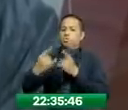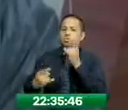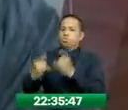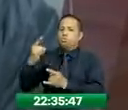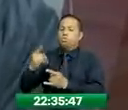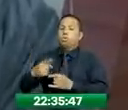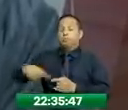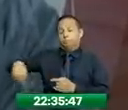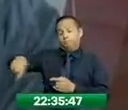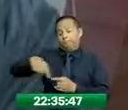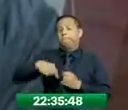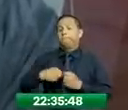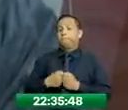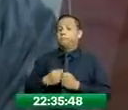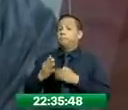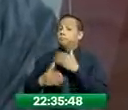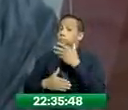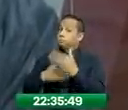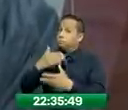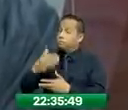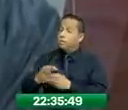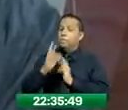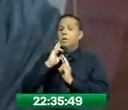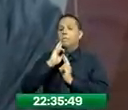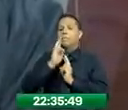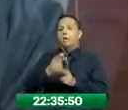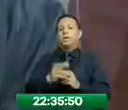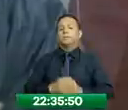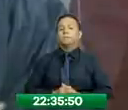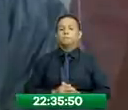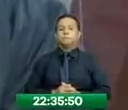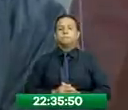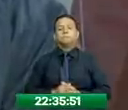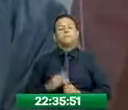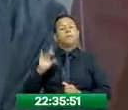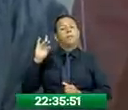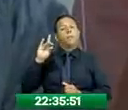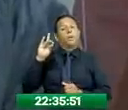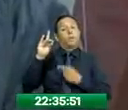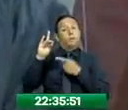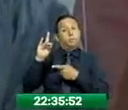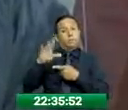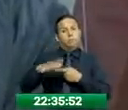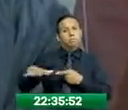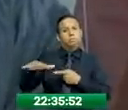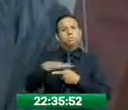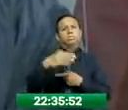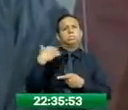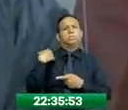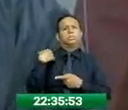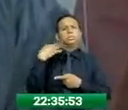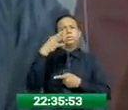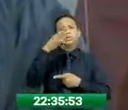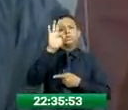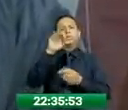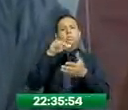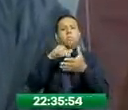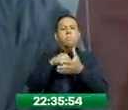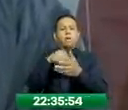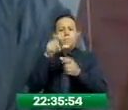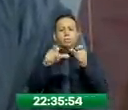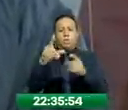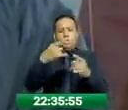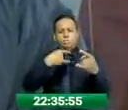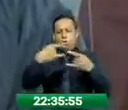se van a conocer los resultados seguramente más adelante en bolivia se tienen más de 19 mil casos positivos de